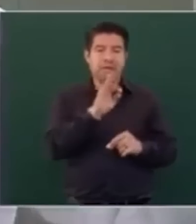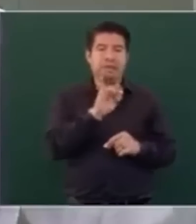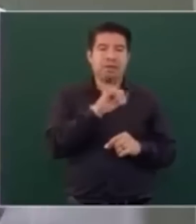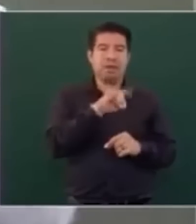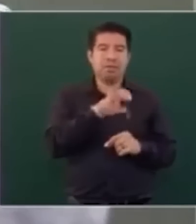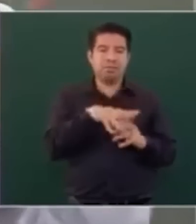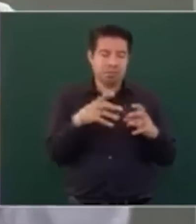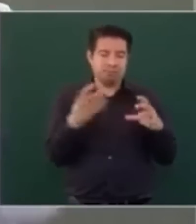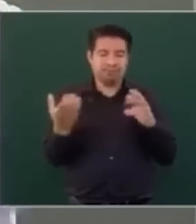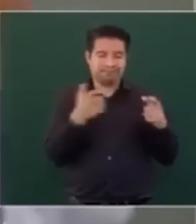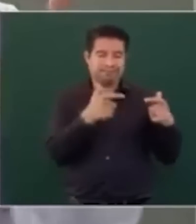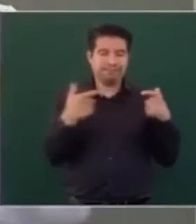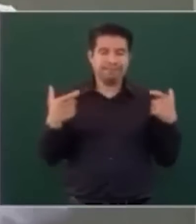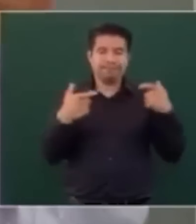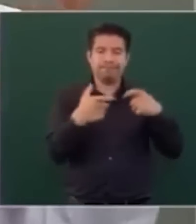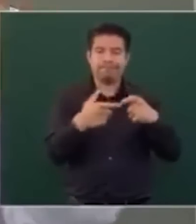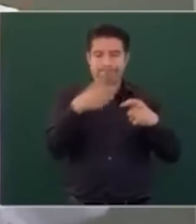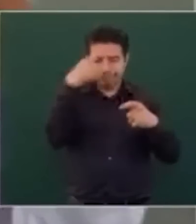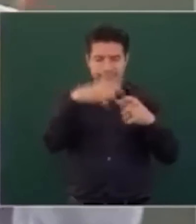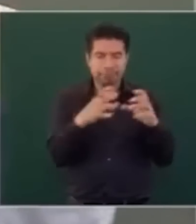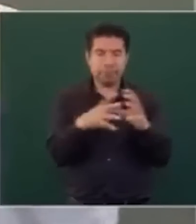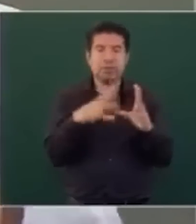para sus viáticos,